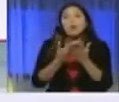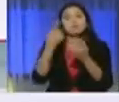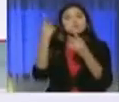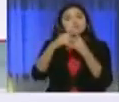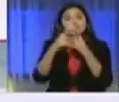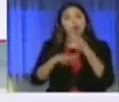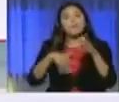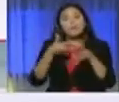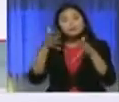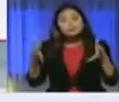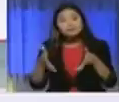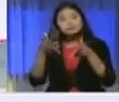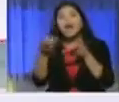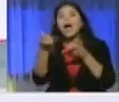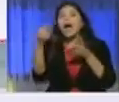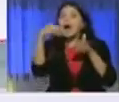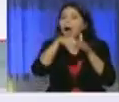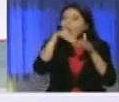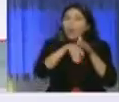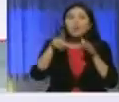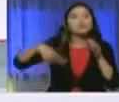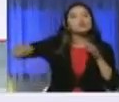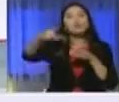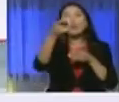para incentivar el ahorro nacional.